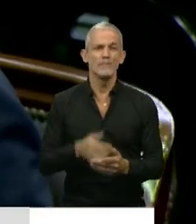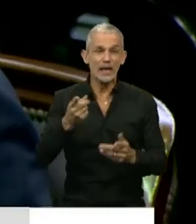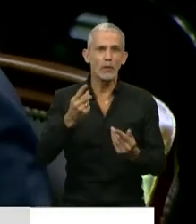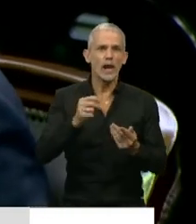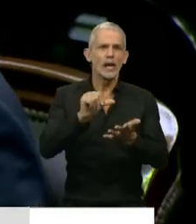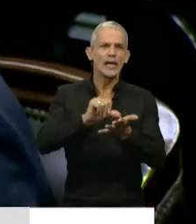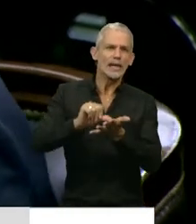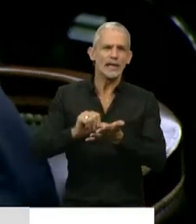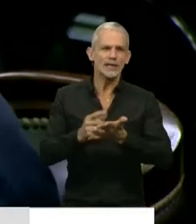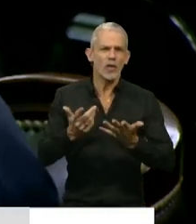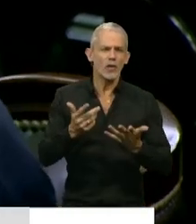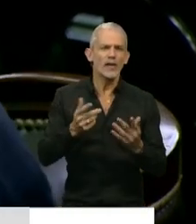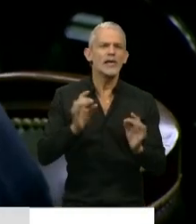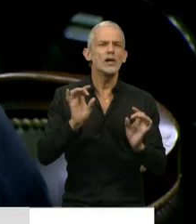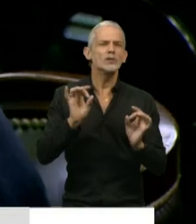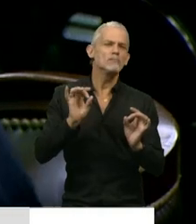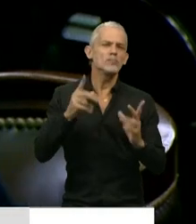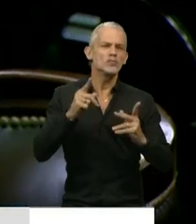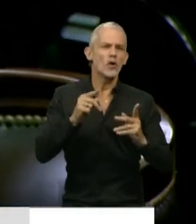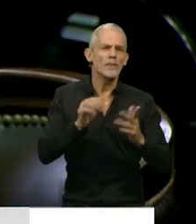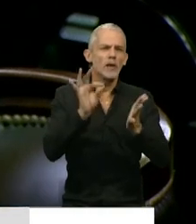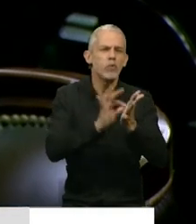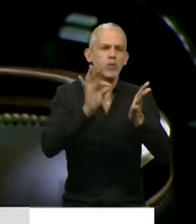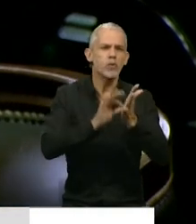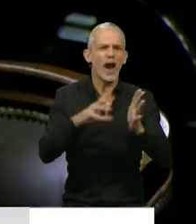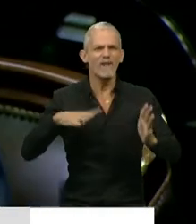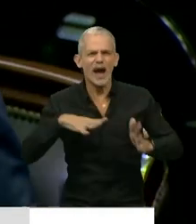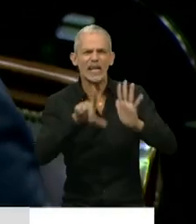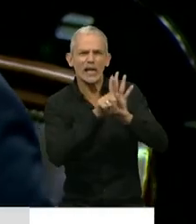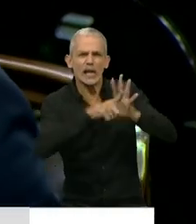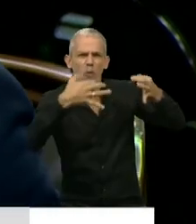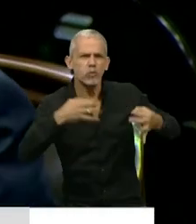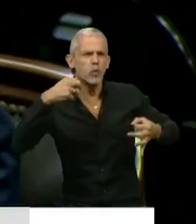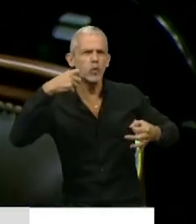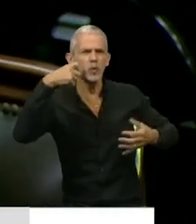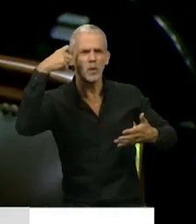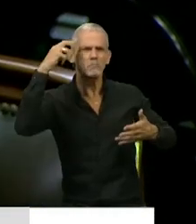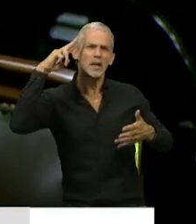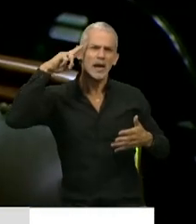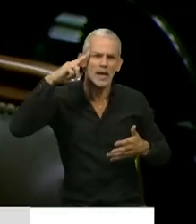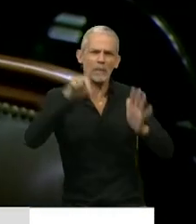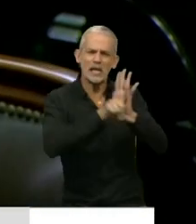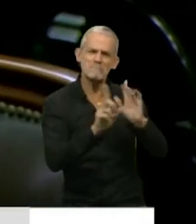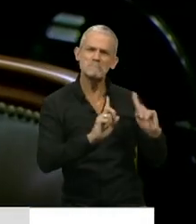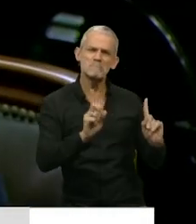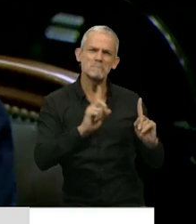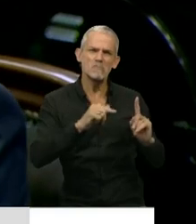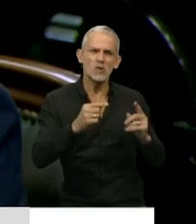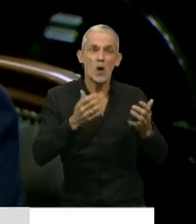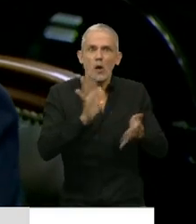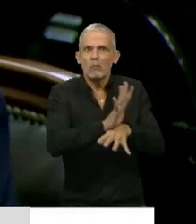de excepción permanentes, de la ausencia de legalidad, de terrenos cada vez más